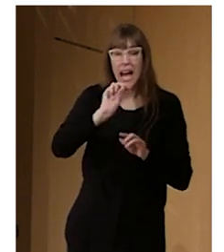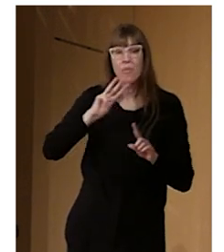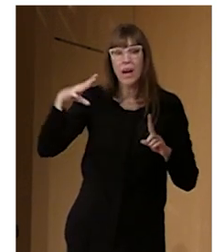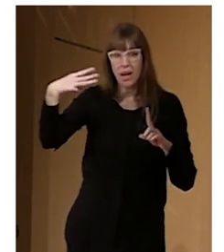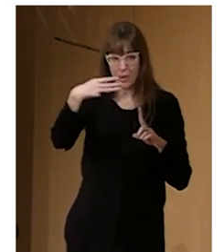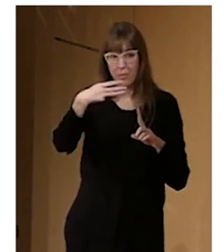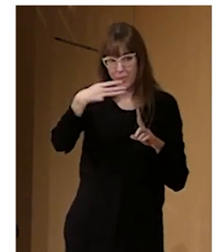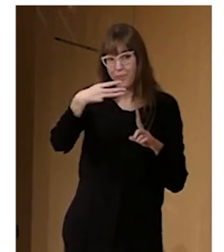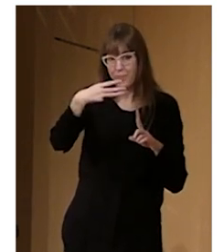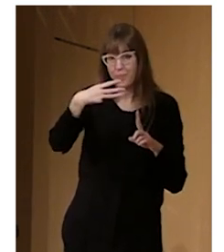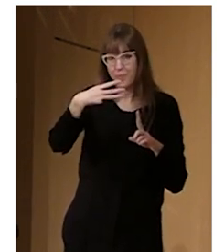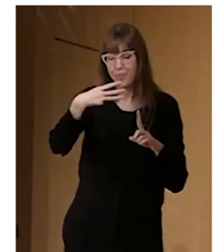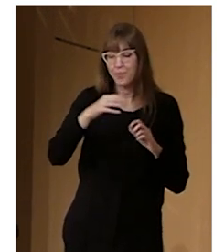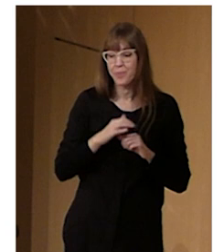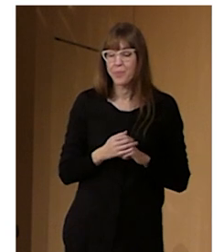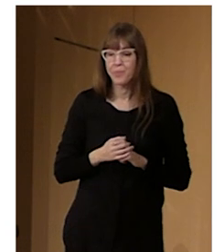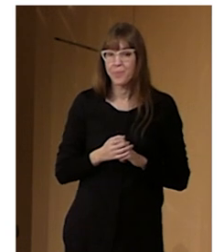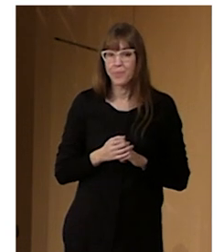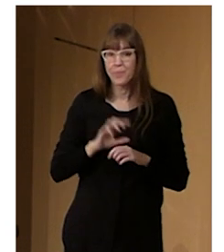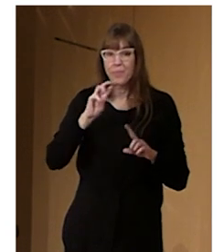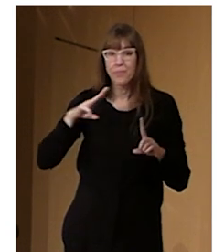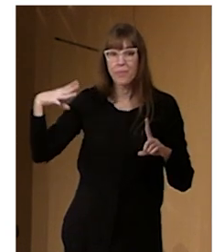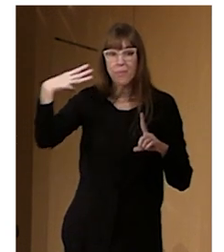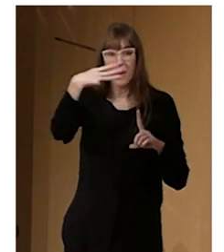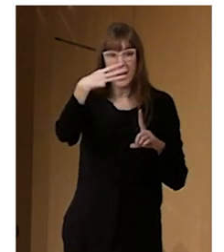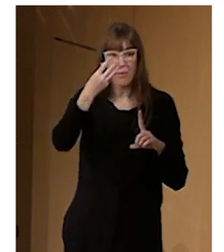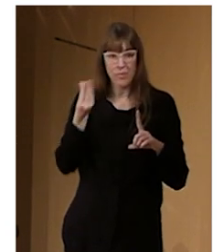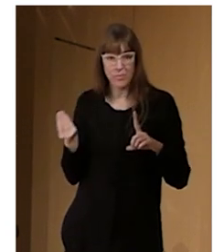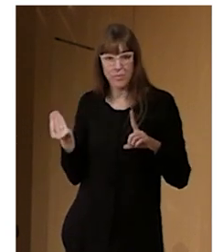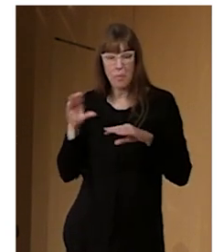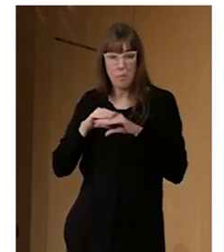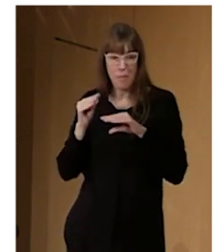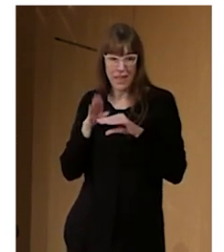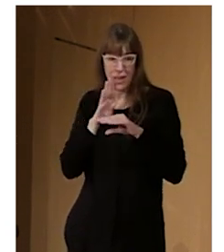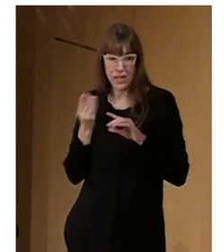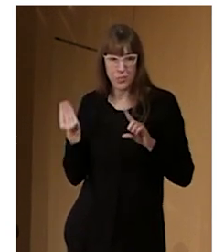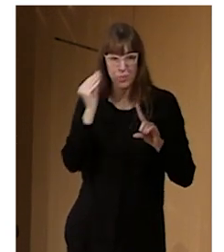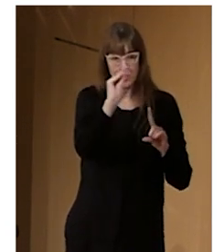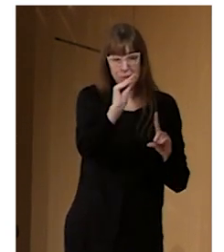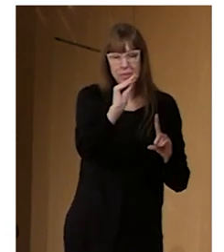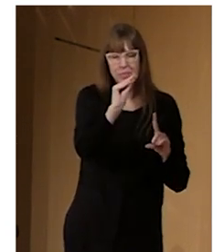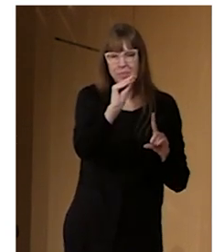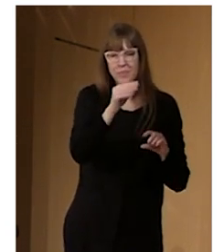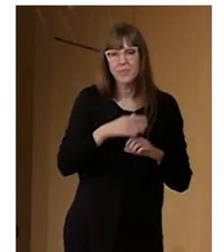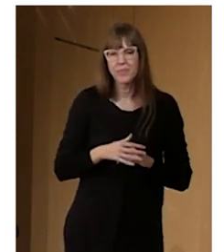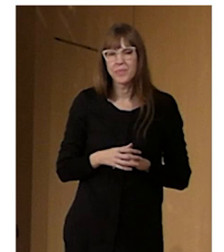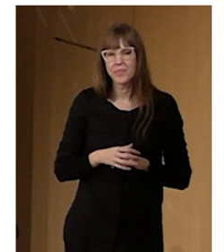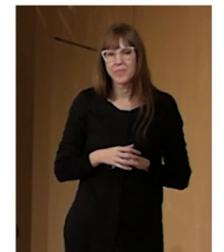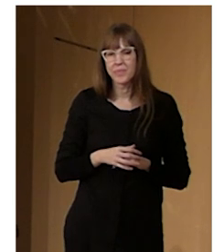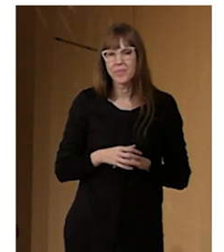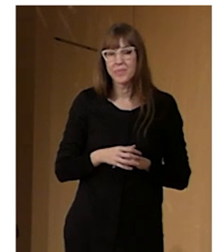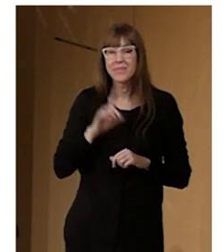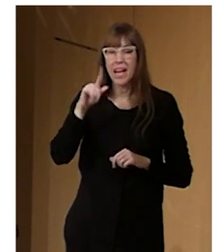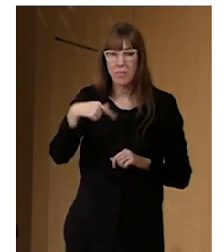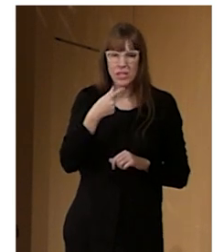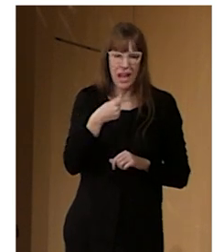además además de de de esa pequeña cápsula ese pequeño vídeo eh eh eso es lo que os iba a